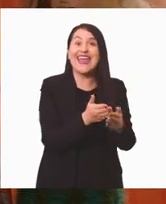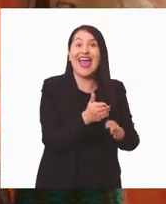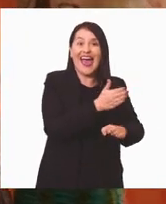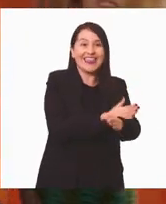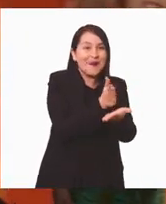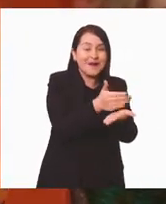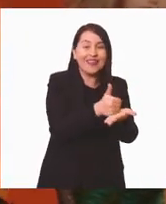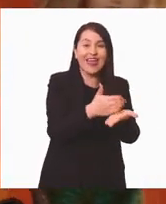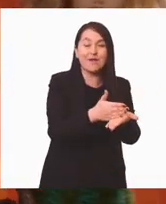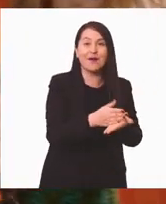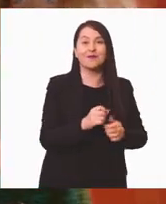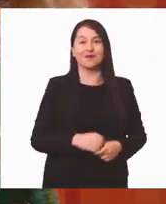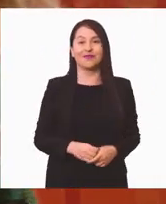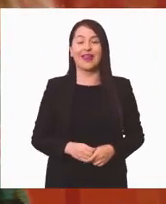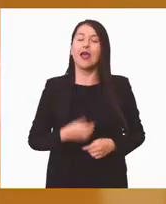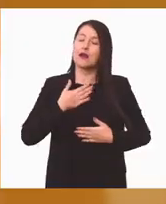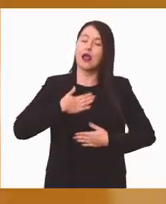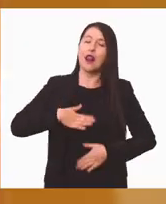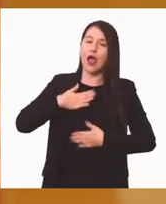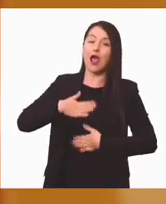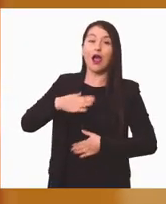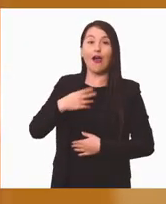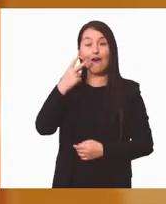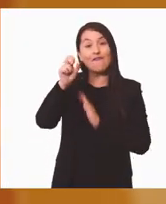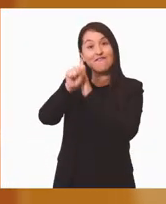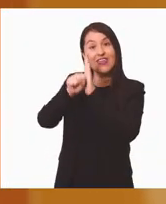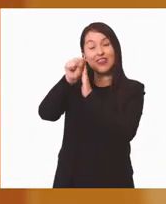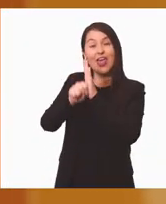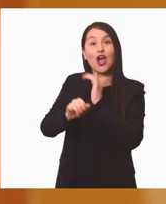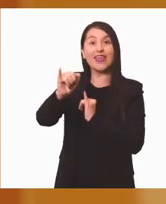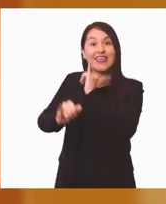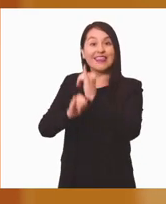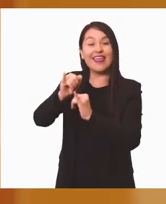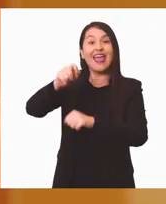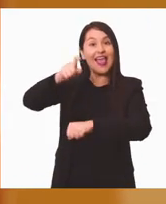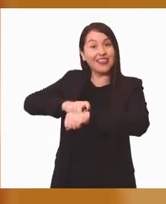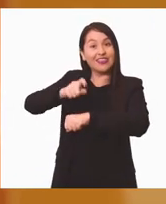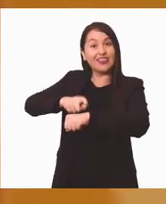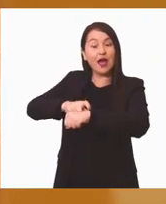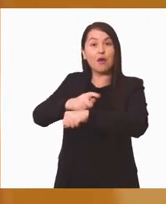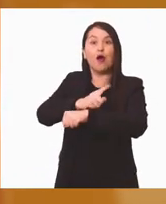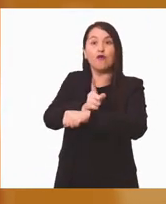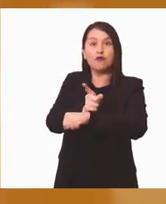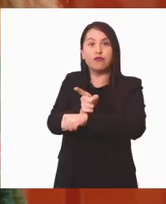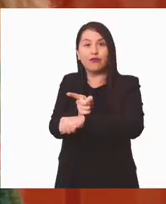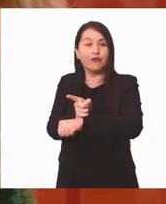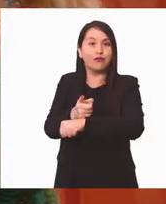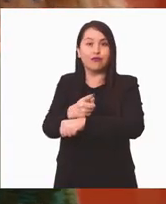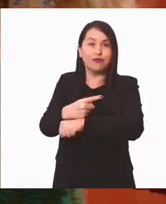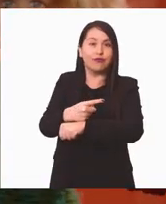que encontremos un cupo. ¡Relájate! Según los videos que he visto en internet, el tiempo en el mundo de las cosas perdidas no avanza como acá. Según